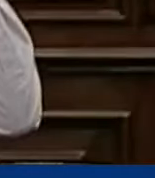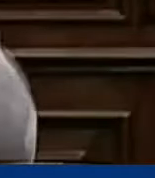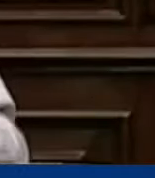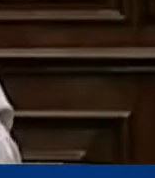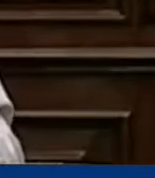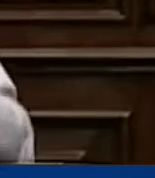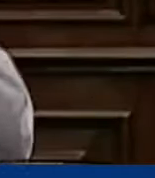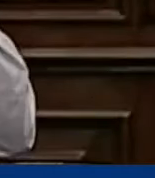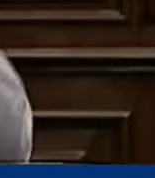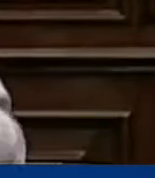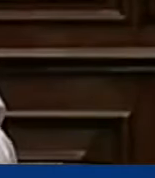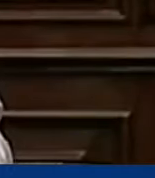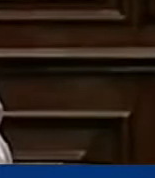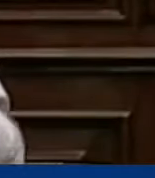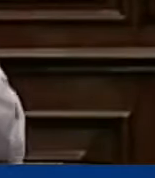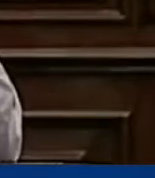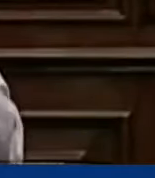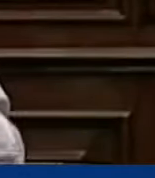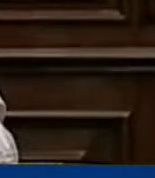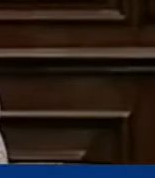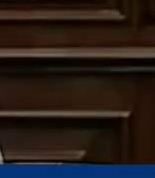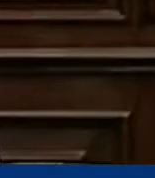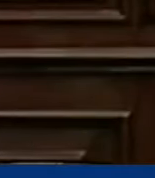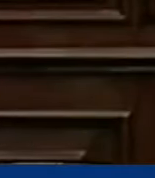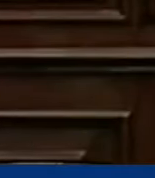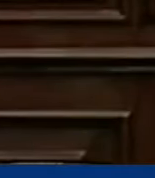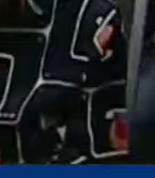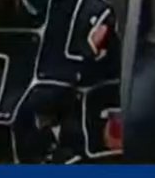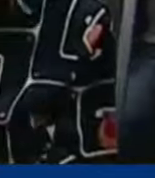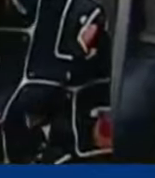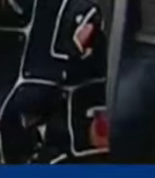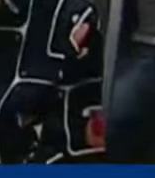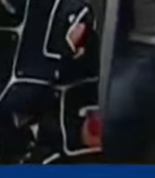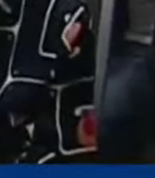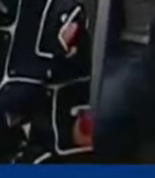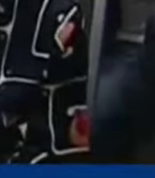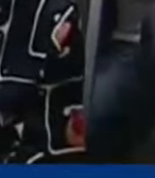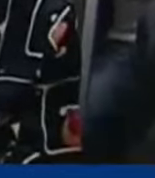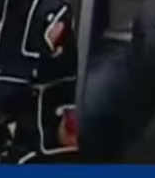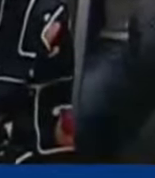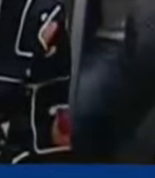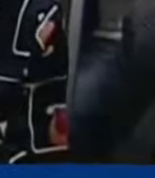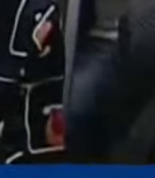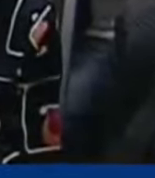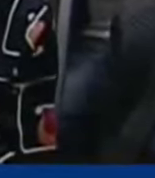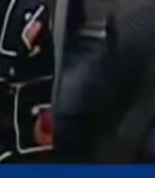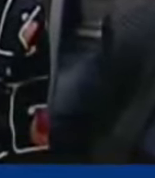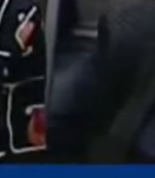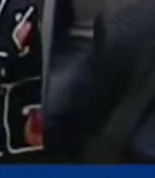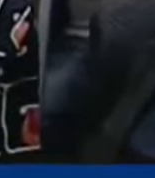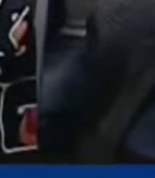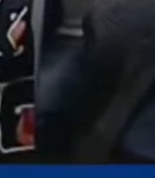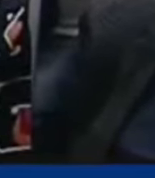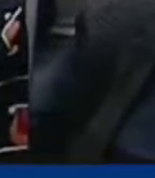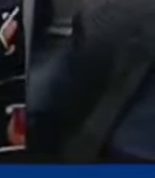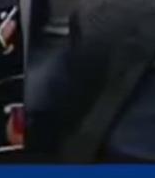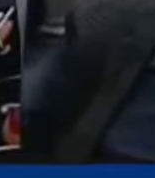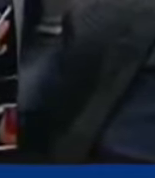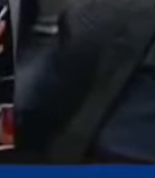nueva revolución popular, democrática, constitucional, que lo cambie todo.